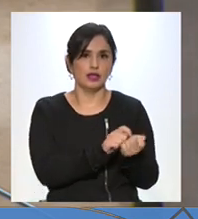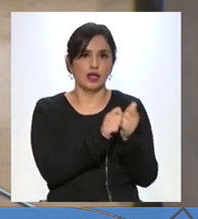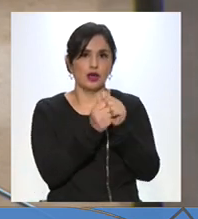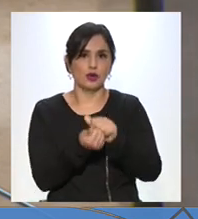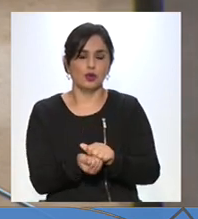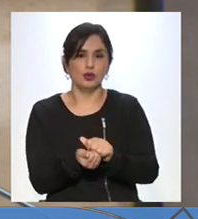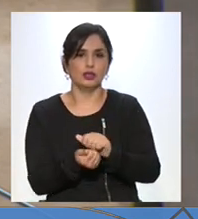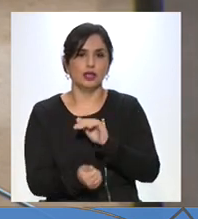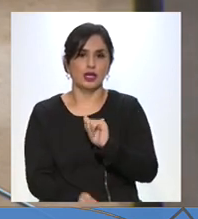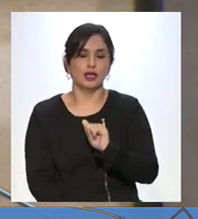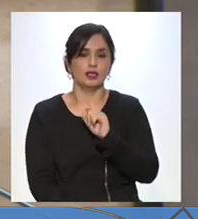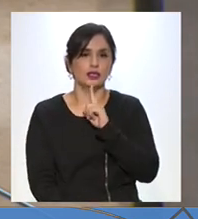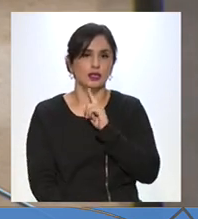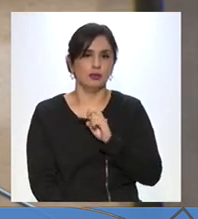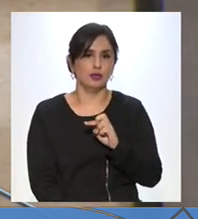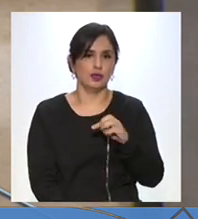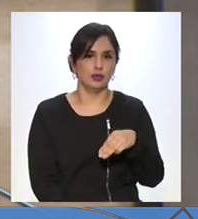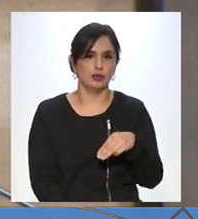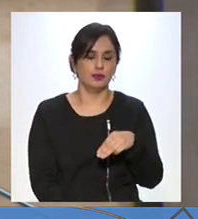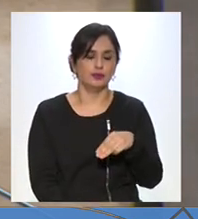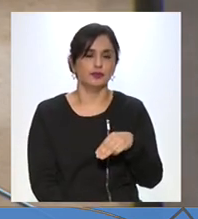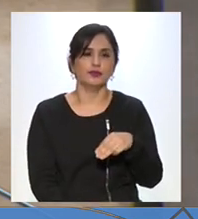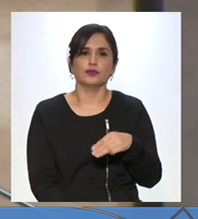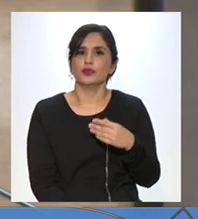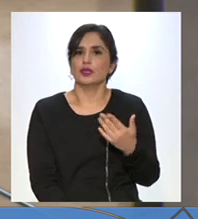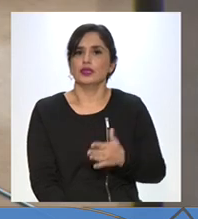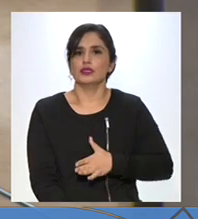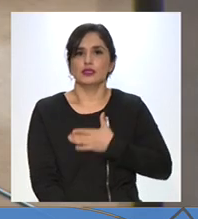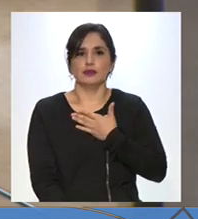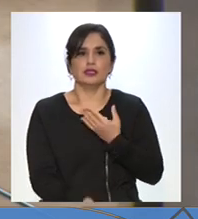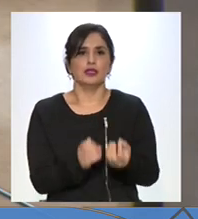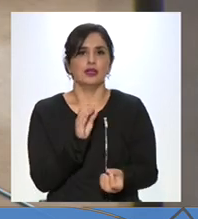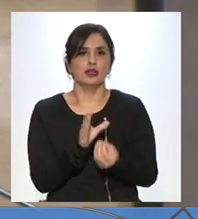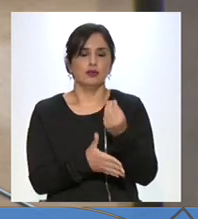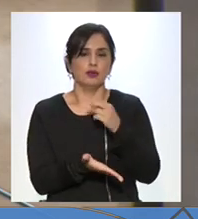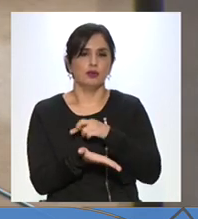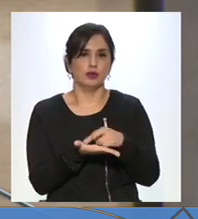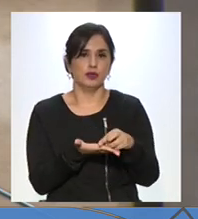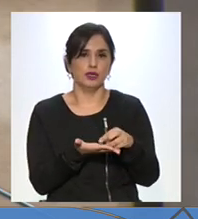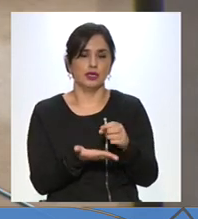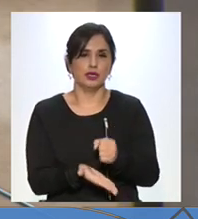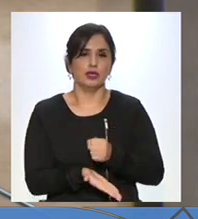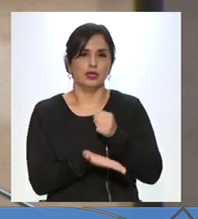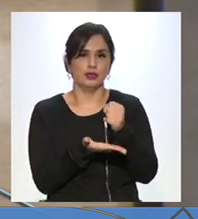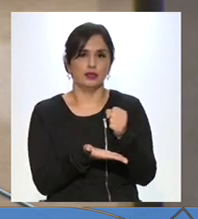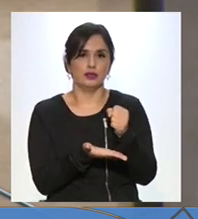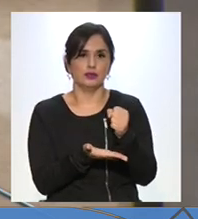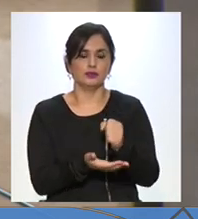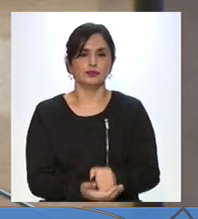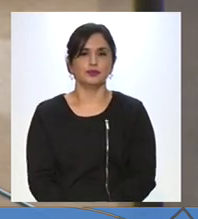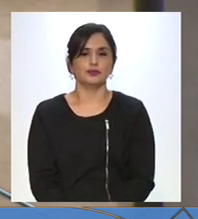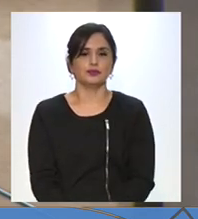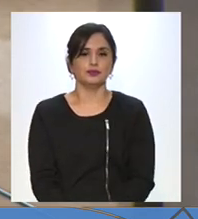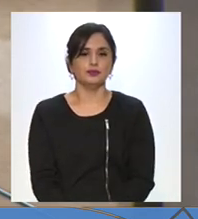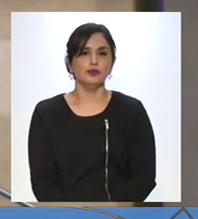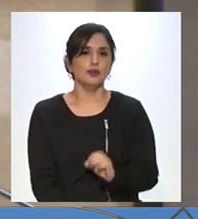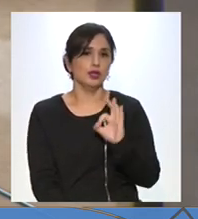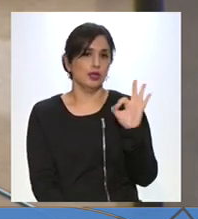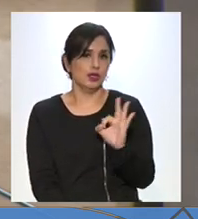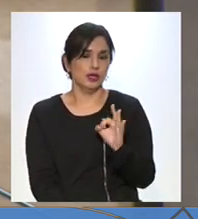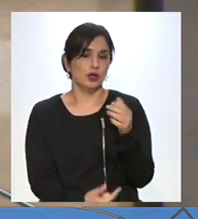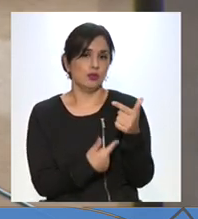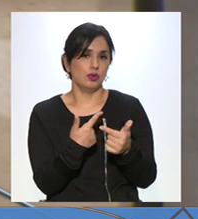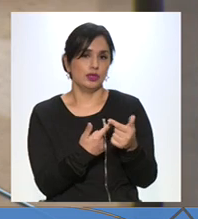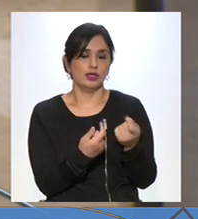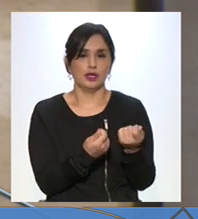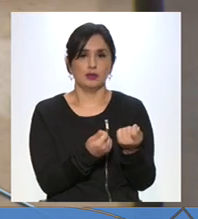de la TPM, solo se va a sentir respecto de nuevos créditos. Más aún, la tasa de política